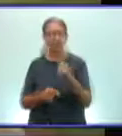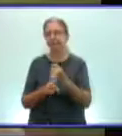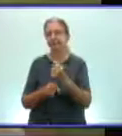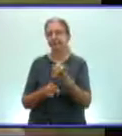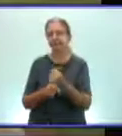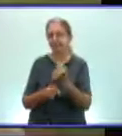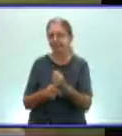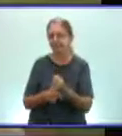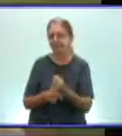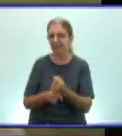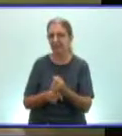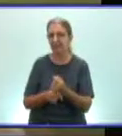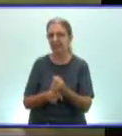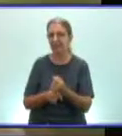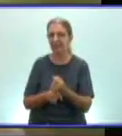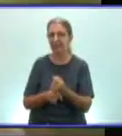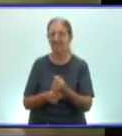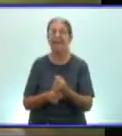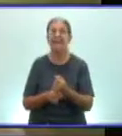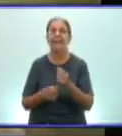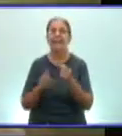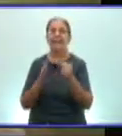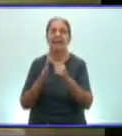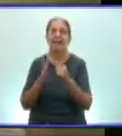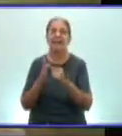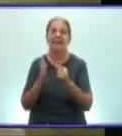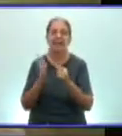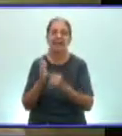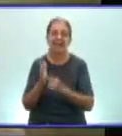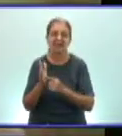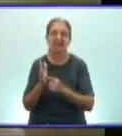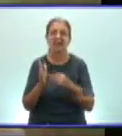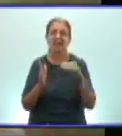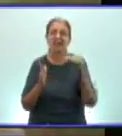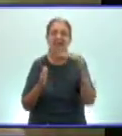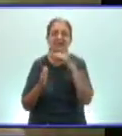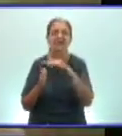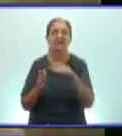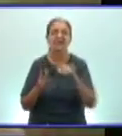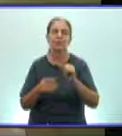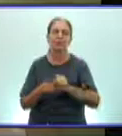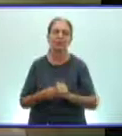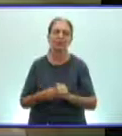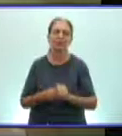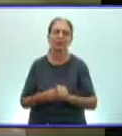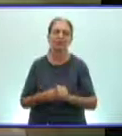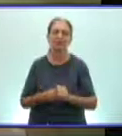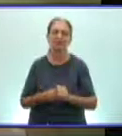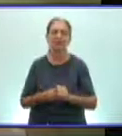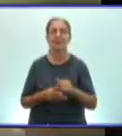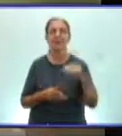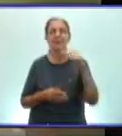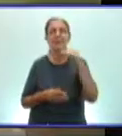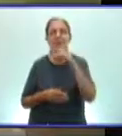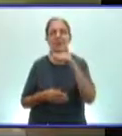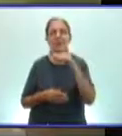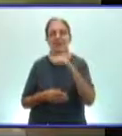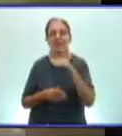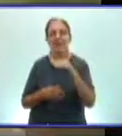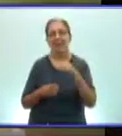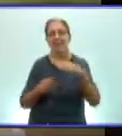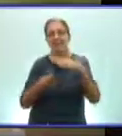referentes a las medidas de tendencia central que ya ustedes han estudiado en grados anteriores, la moda y la